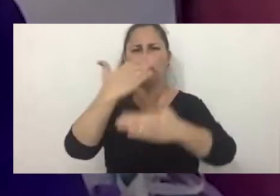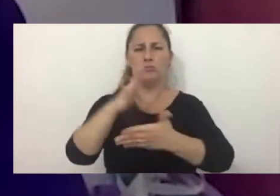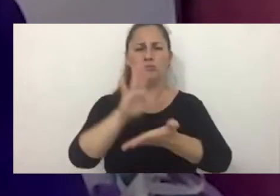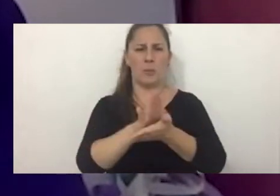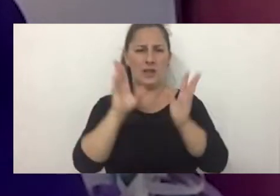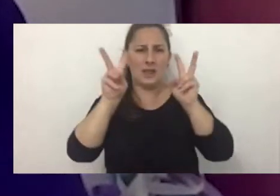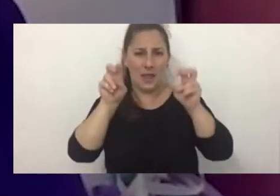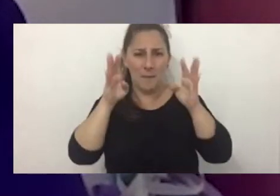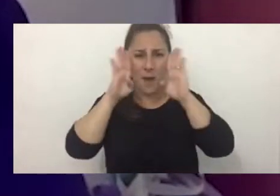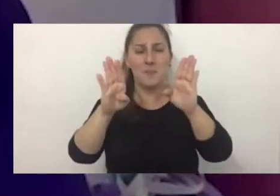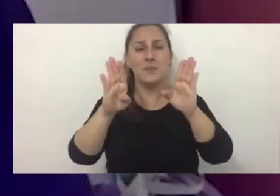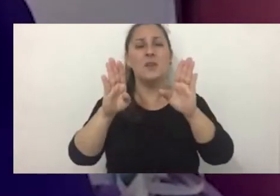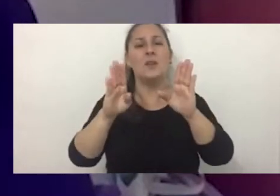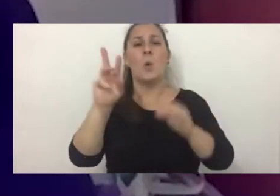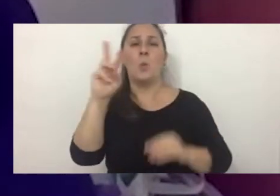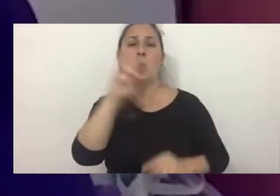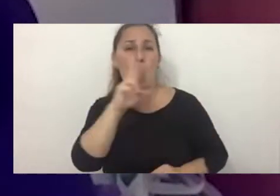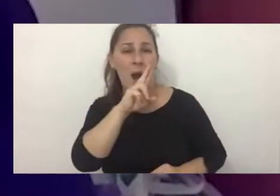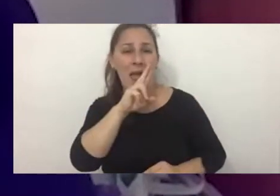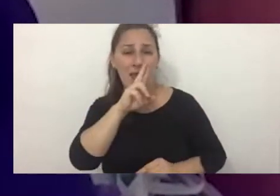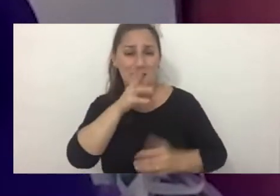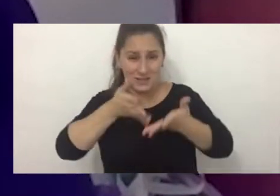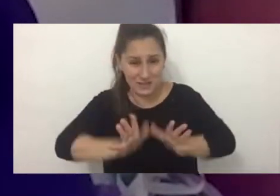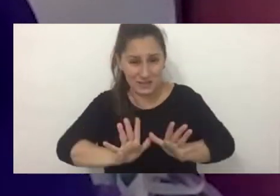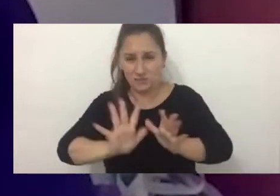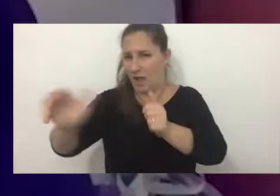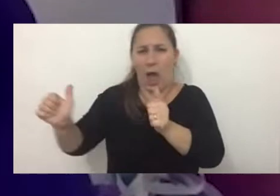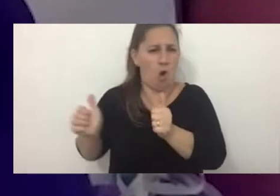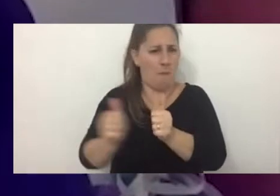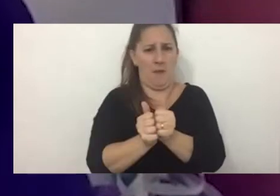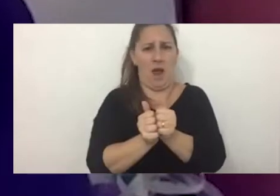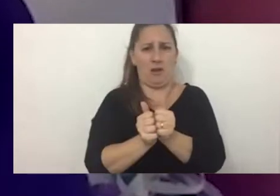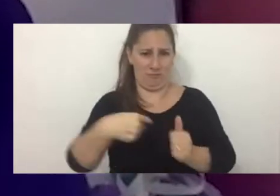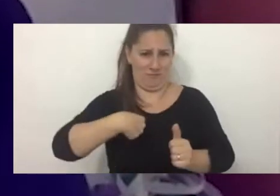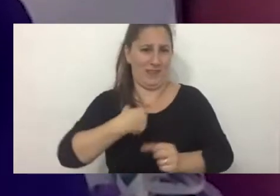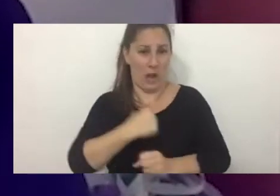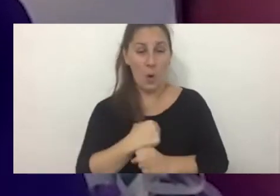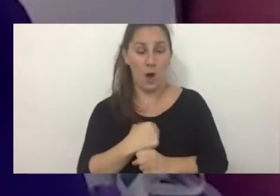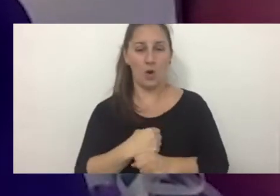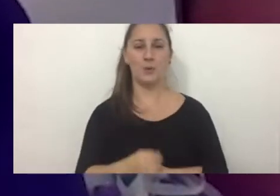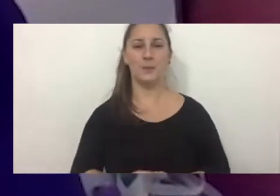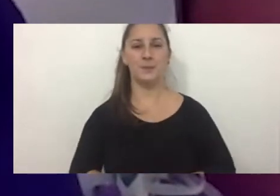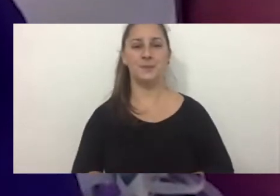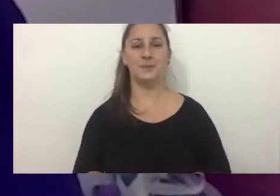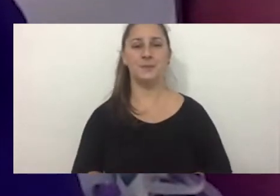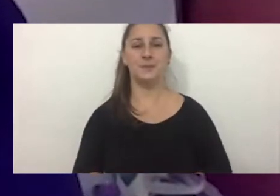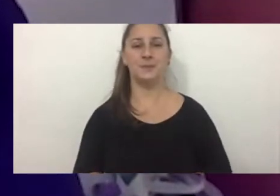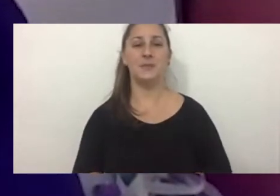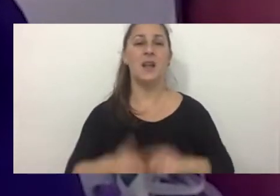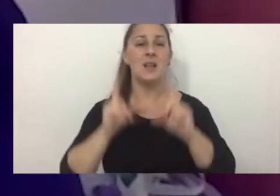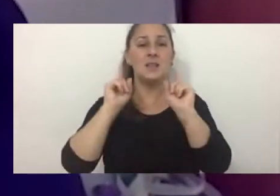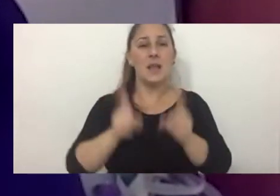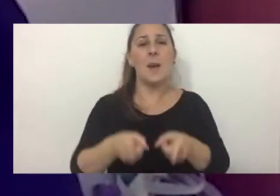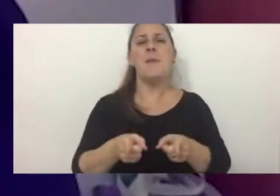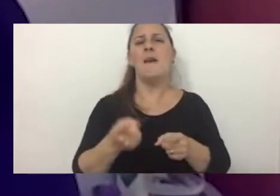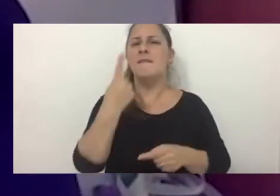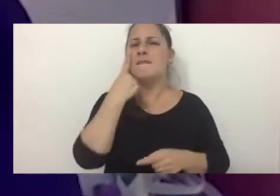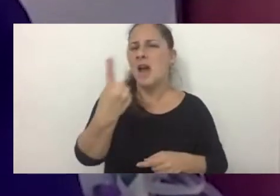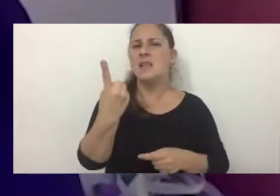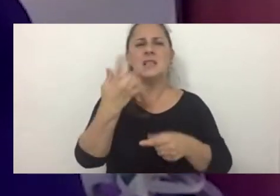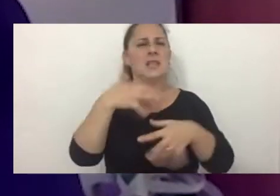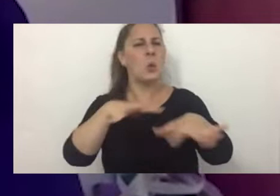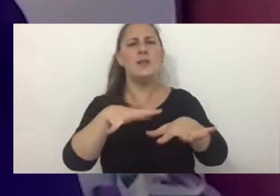acompañando a las familias y a las gestantes. Bueno, el rol de la